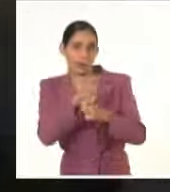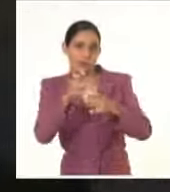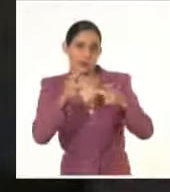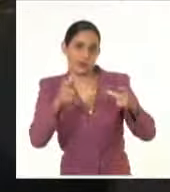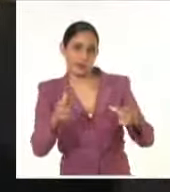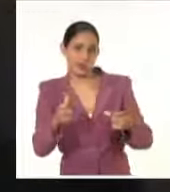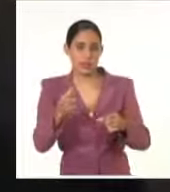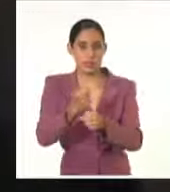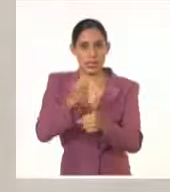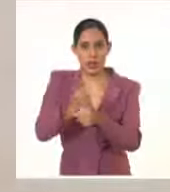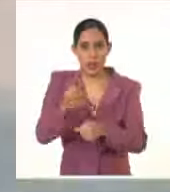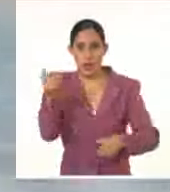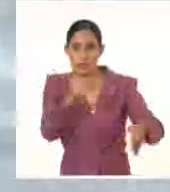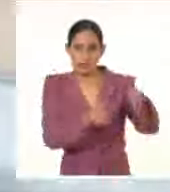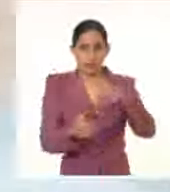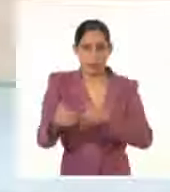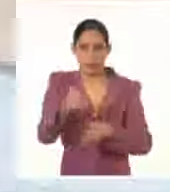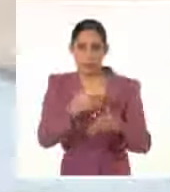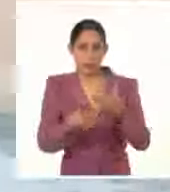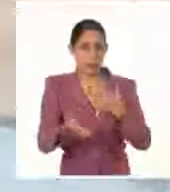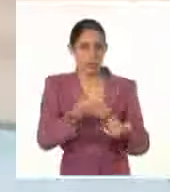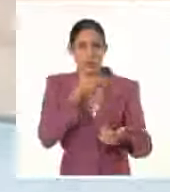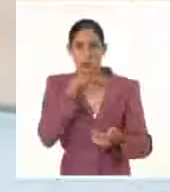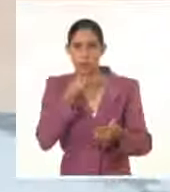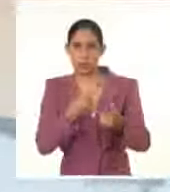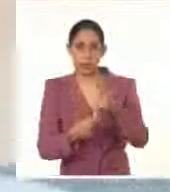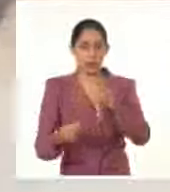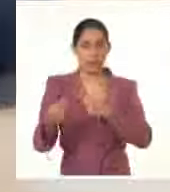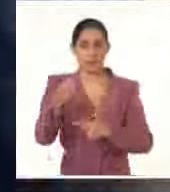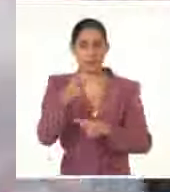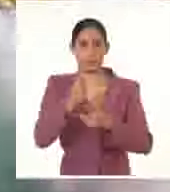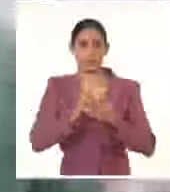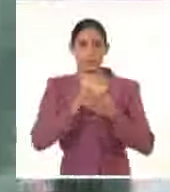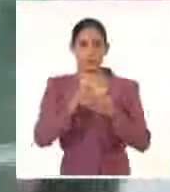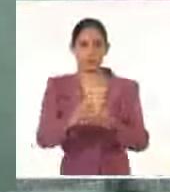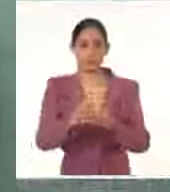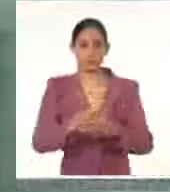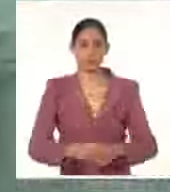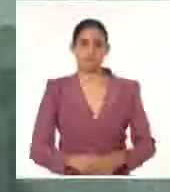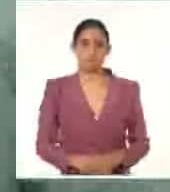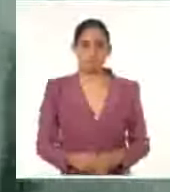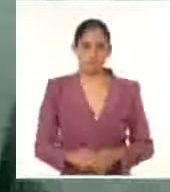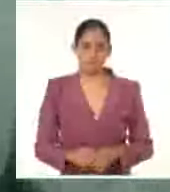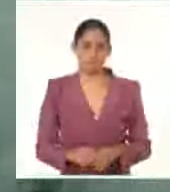hasta tanto sea necesario. Raidel Rafoso Martínez de Pinillo y Manuel Alejandro.